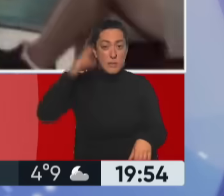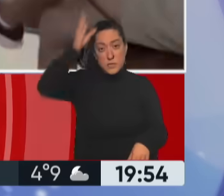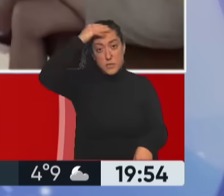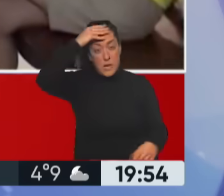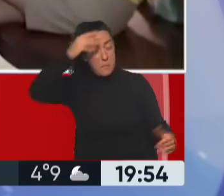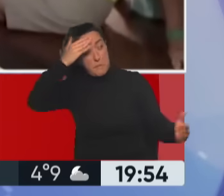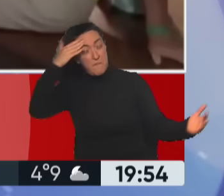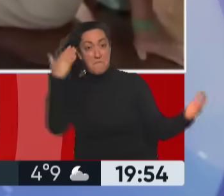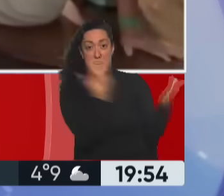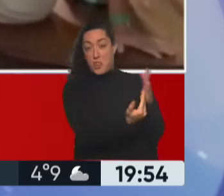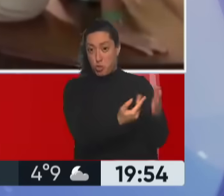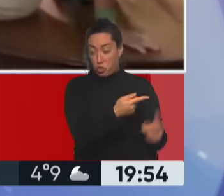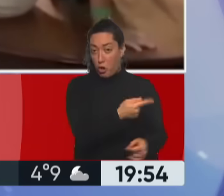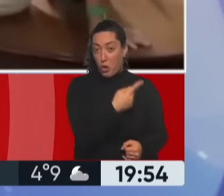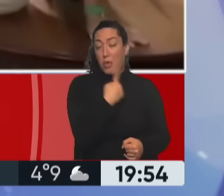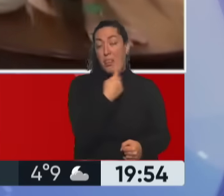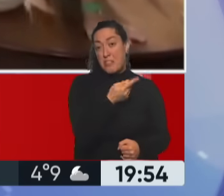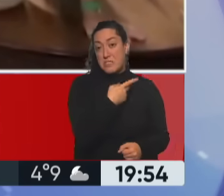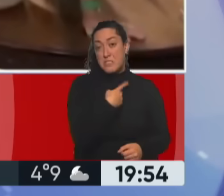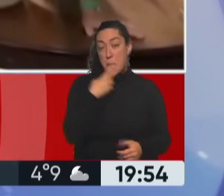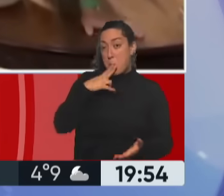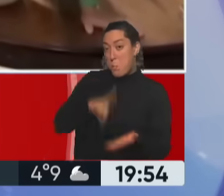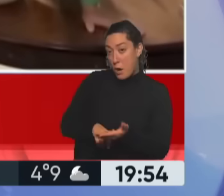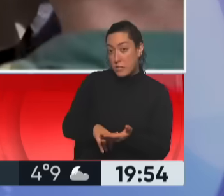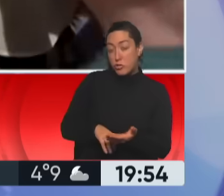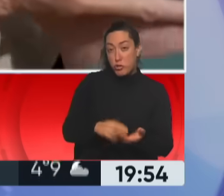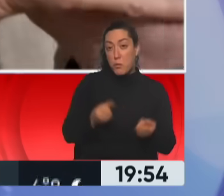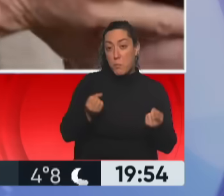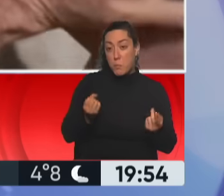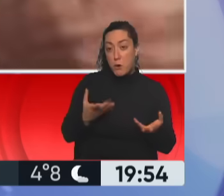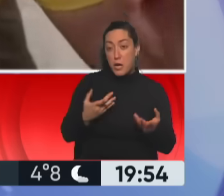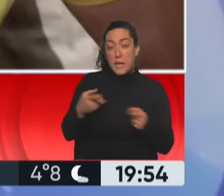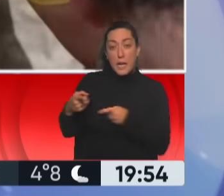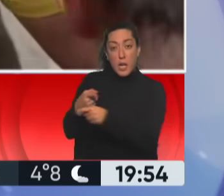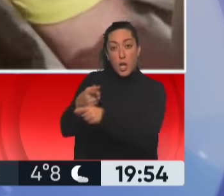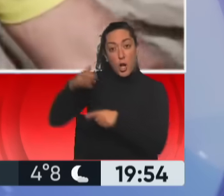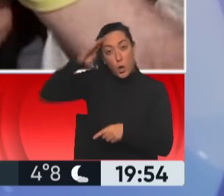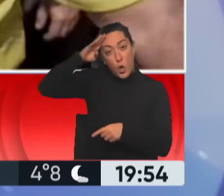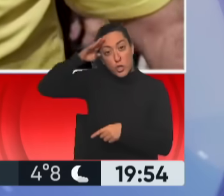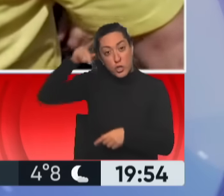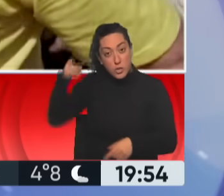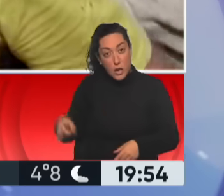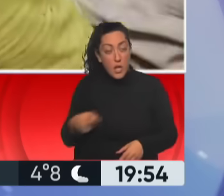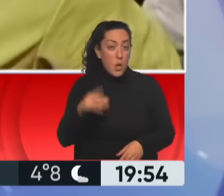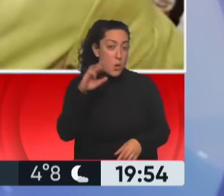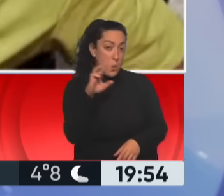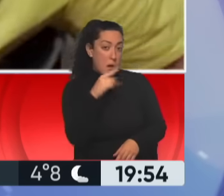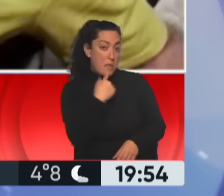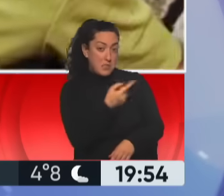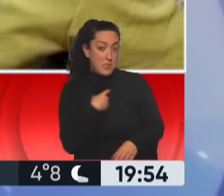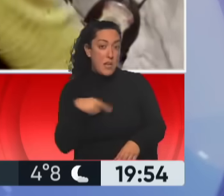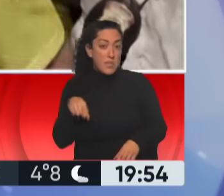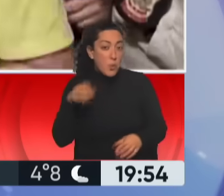que recordemos que dijo le aplicaba un arancel por lo que consideraba una caza de brujas contra Bolsonaro, lo que dijo Lula fue, bueno, esto es una